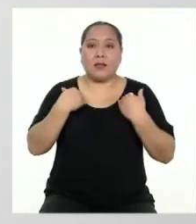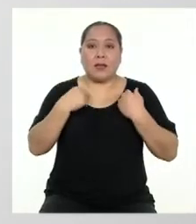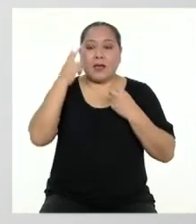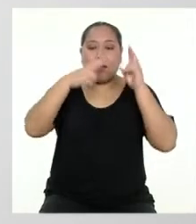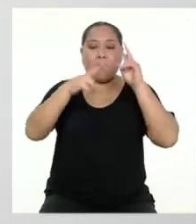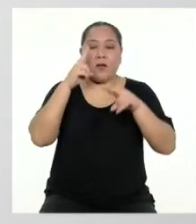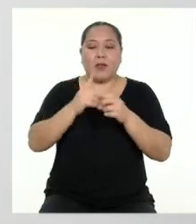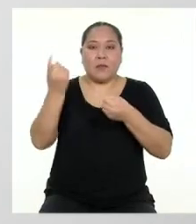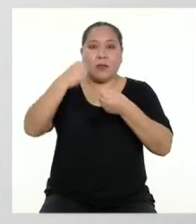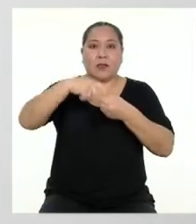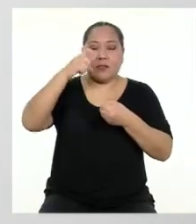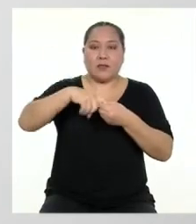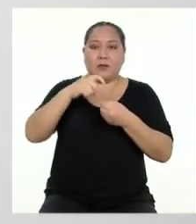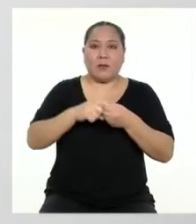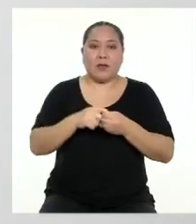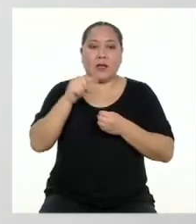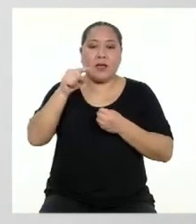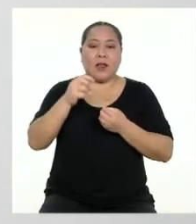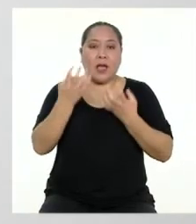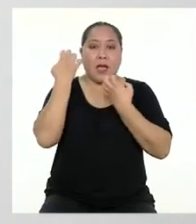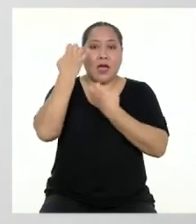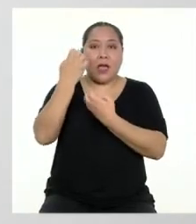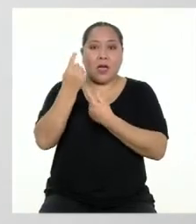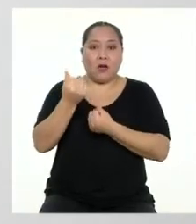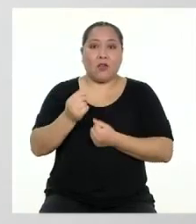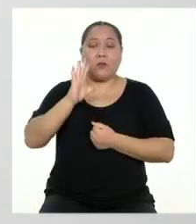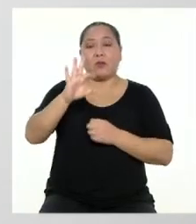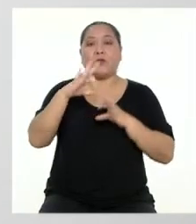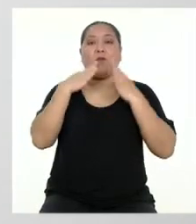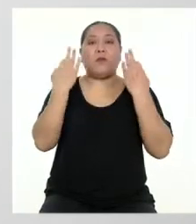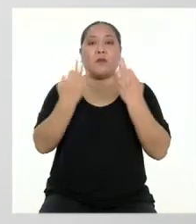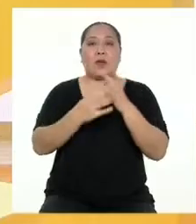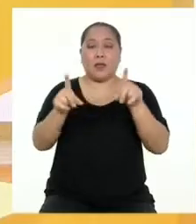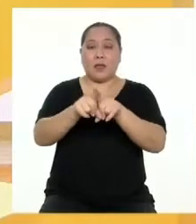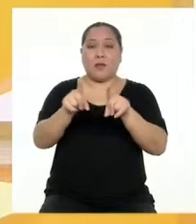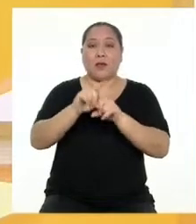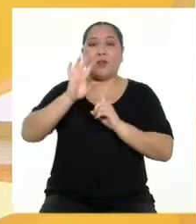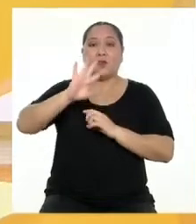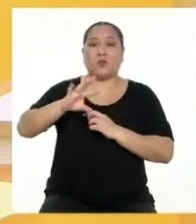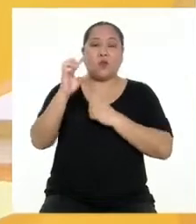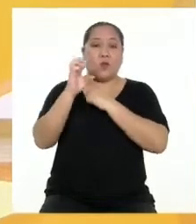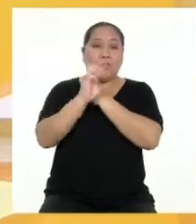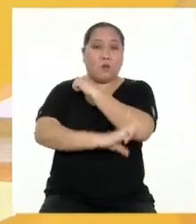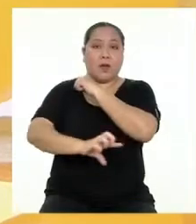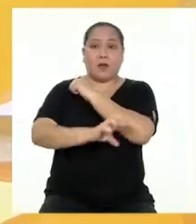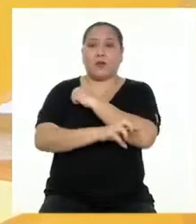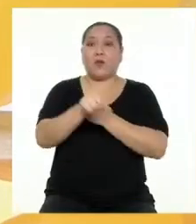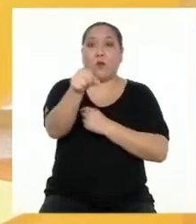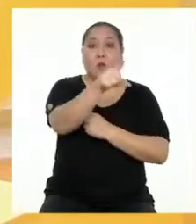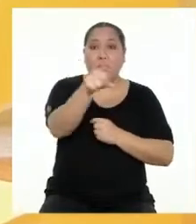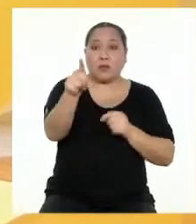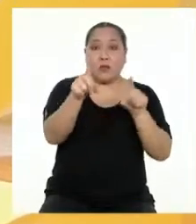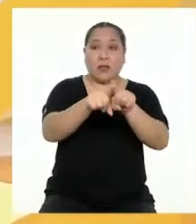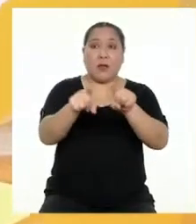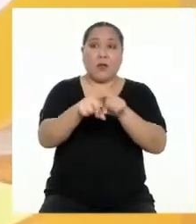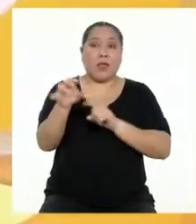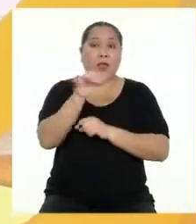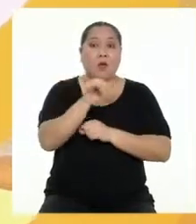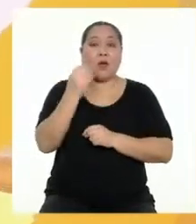participan indirectamente en la economía de sus familias y también de su país. Ustedes, al igual que los